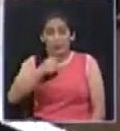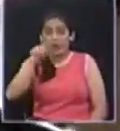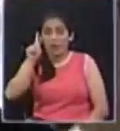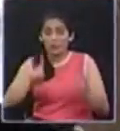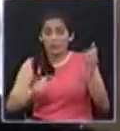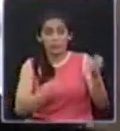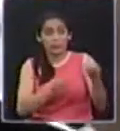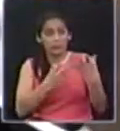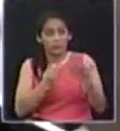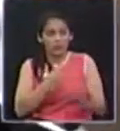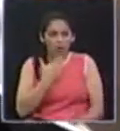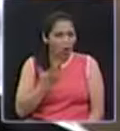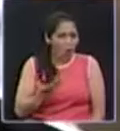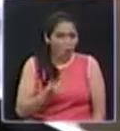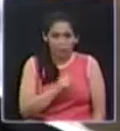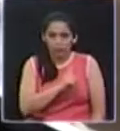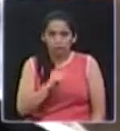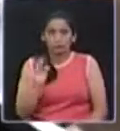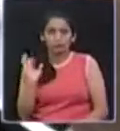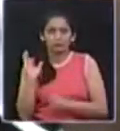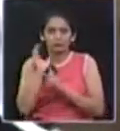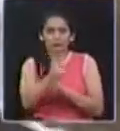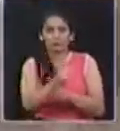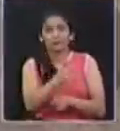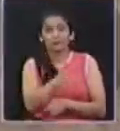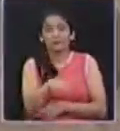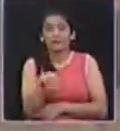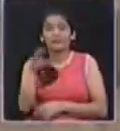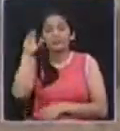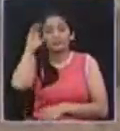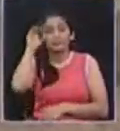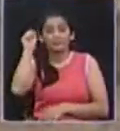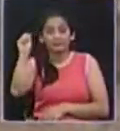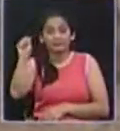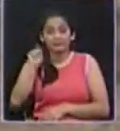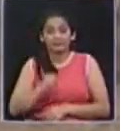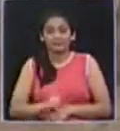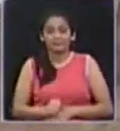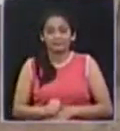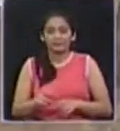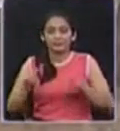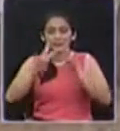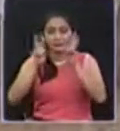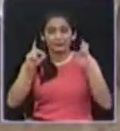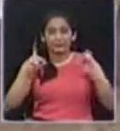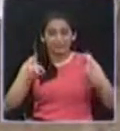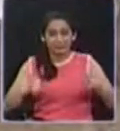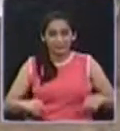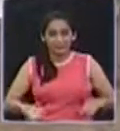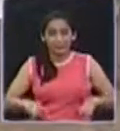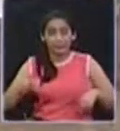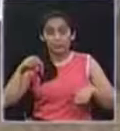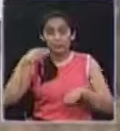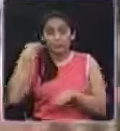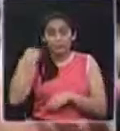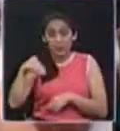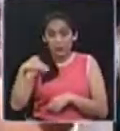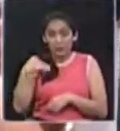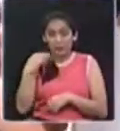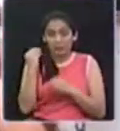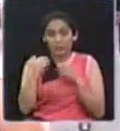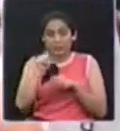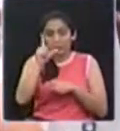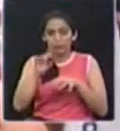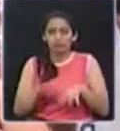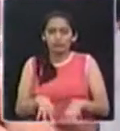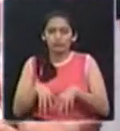Faltan pocos días para que culmine la campaña electoral por la segunda vuelta. Y en esta recta final se registran cuestionamientos de